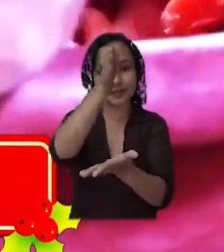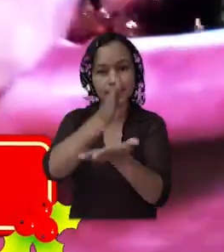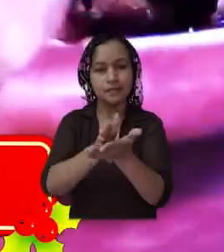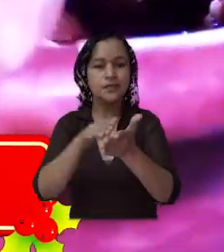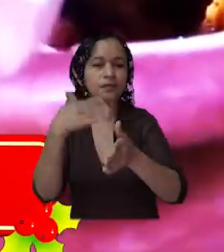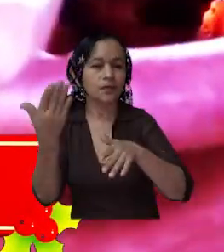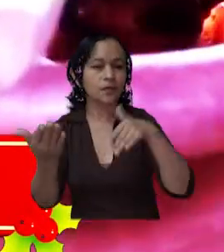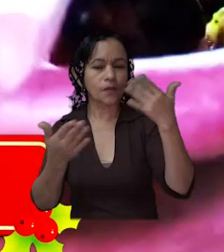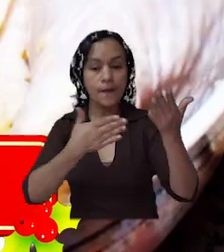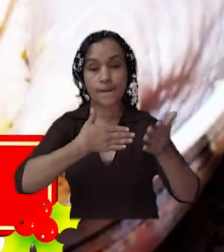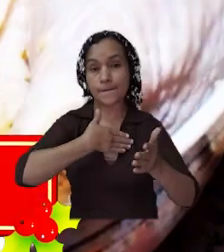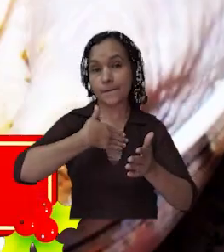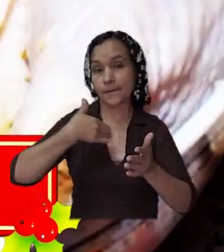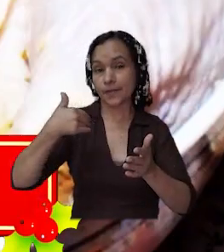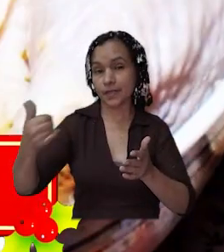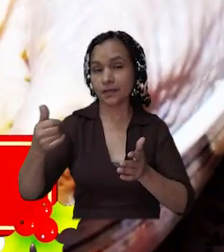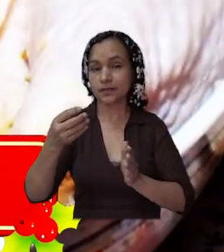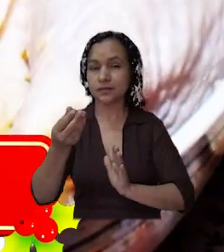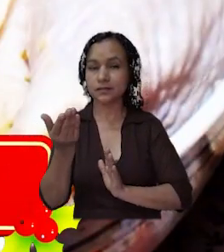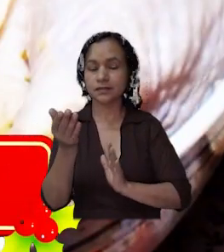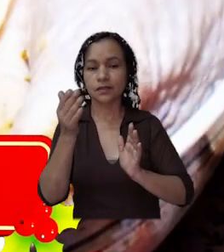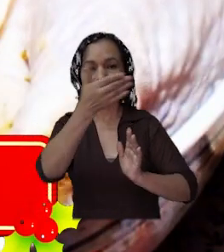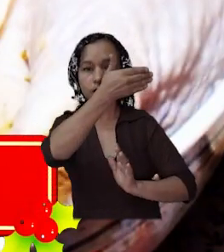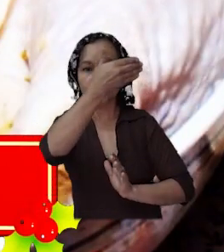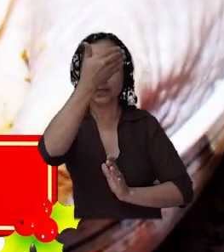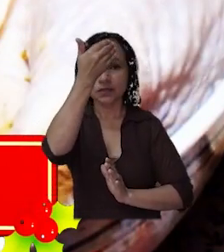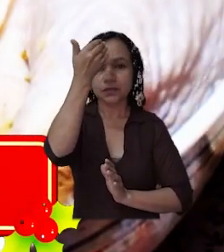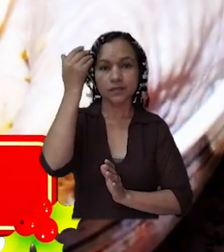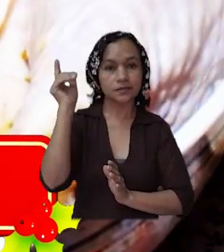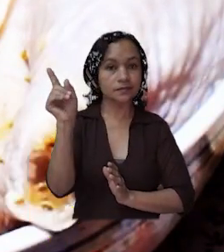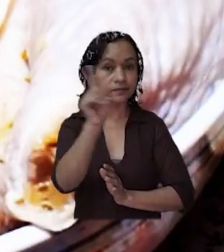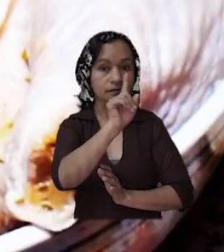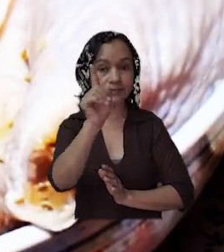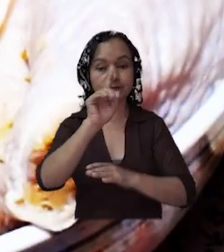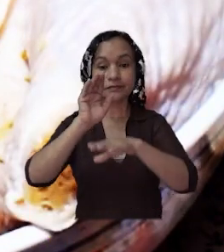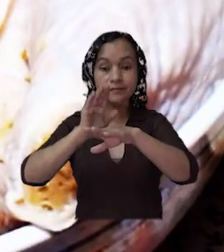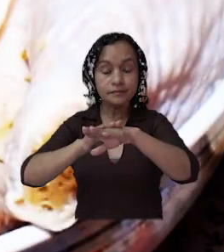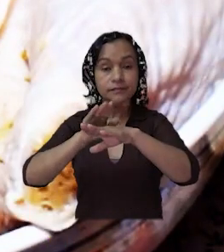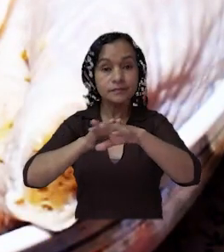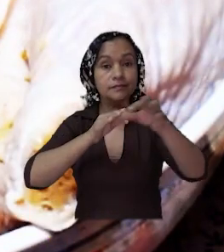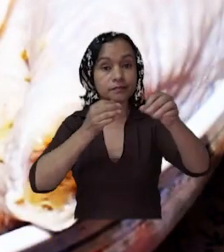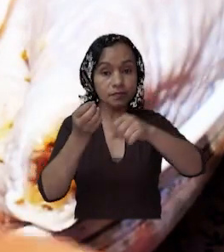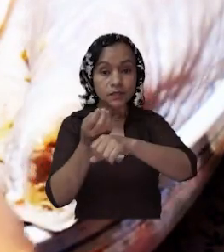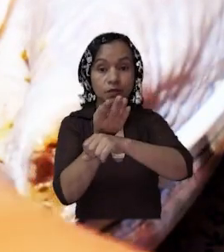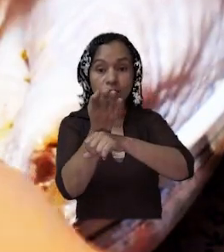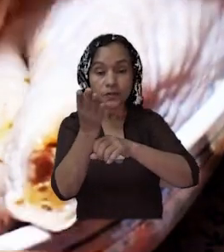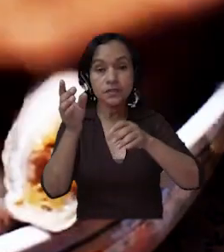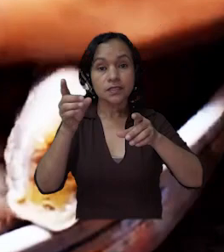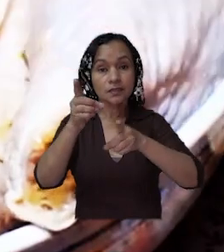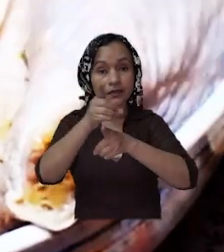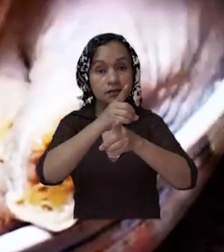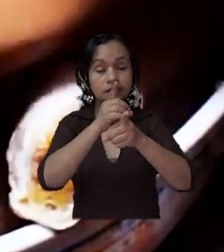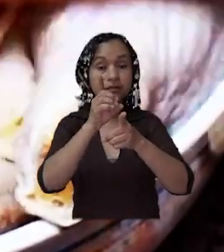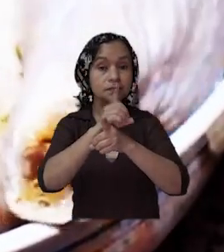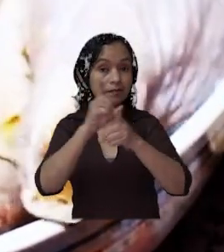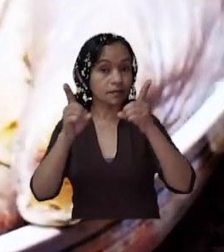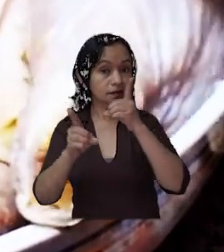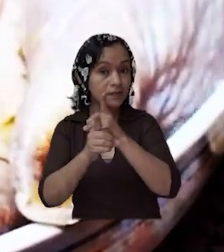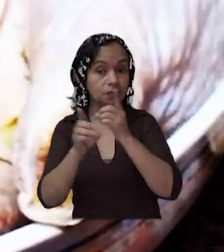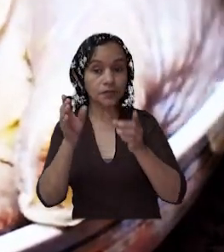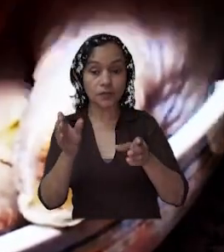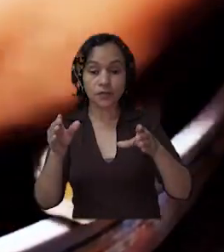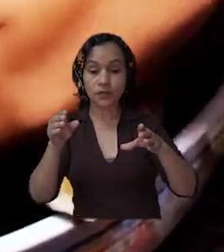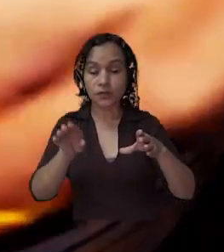cuál es la mejor en esta temporada. Sin olvidar las recomendaciones que se deben tomar en cuenta para preparar un delicioso plato y